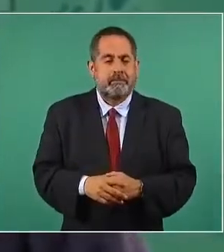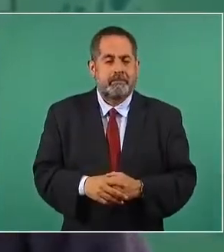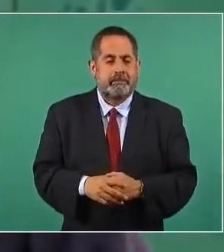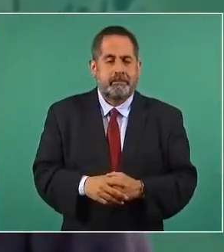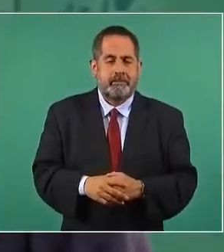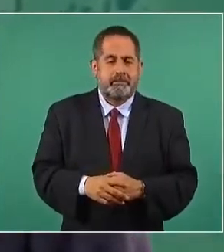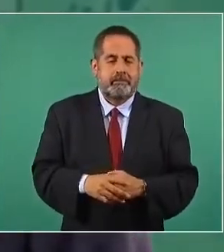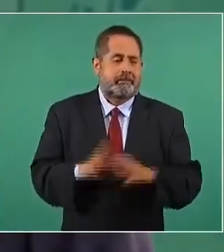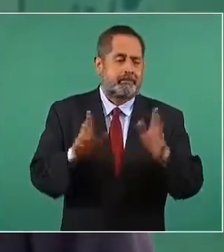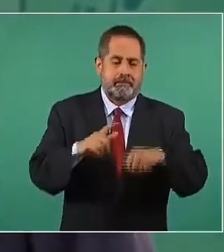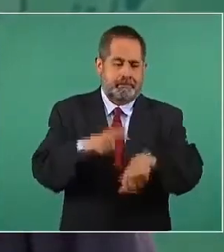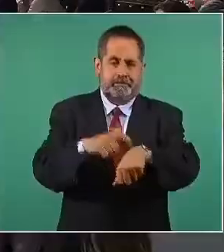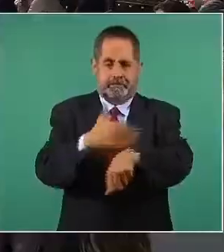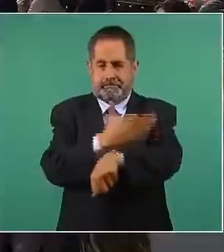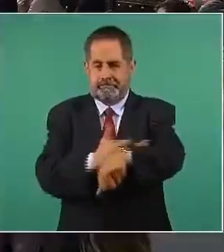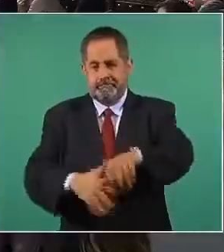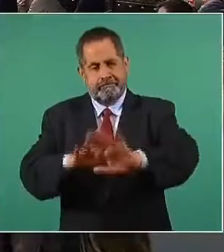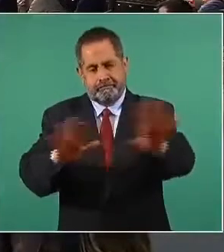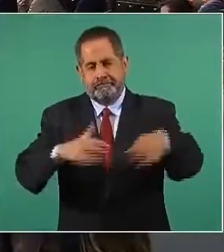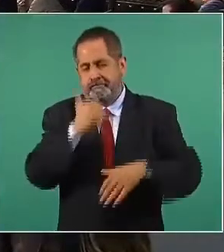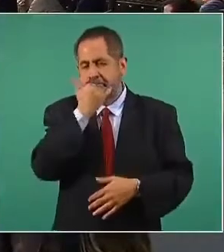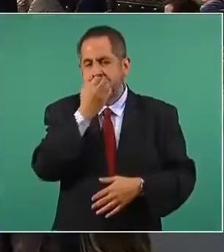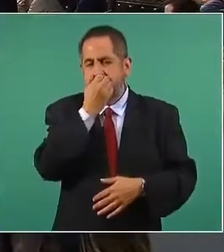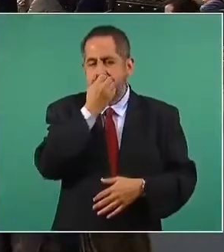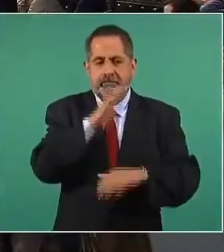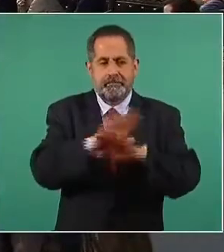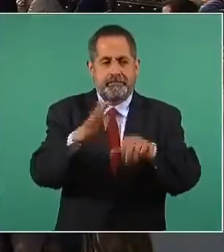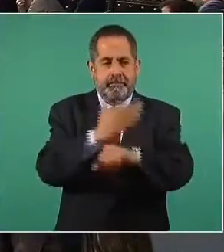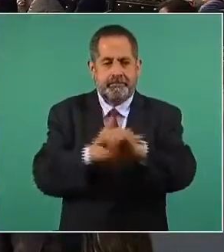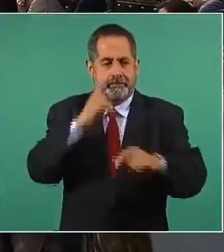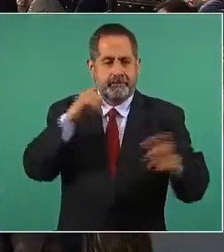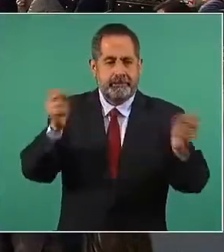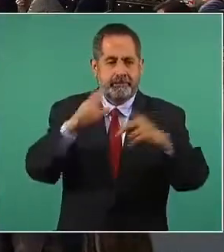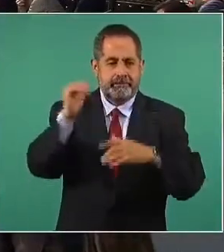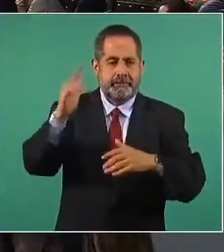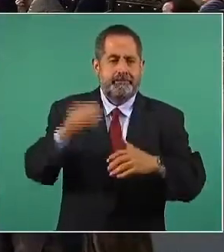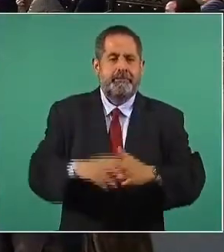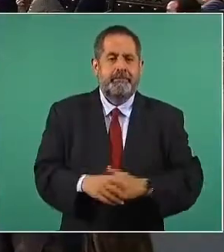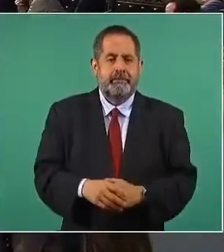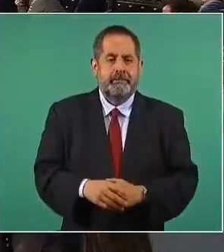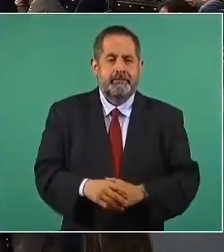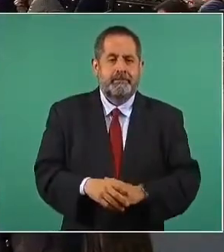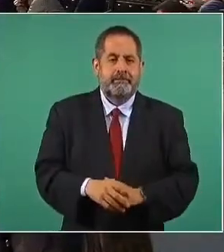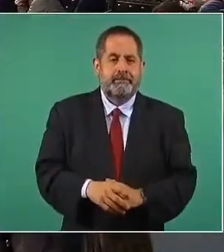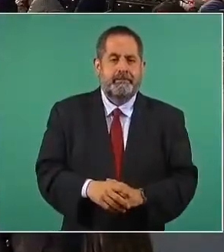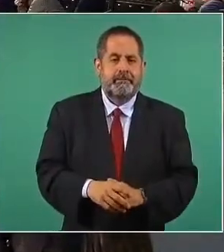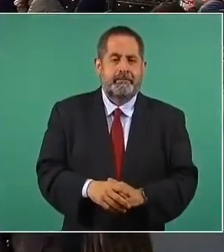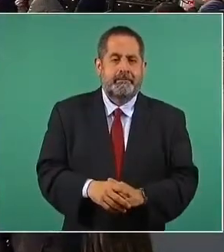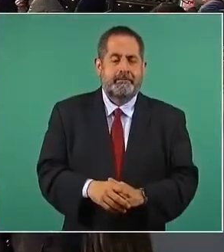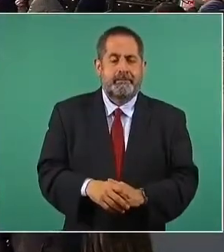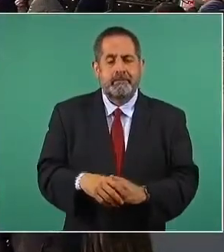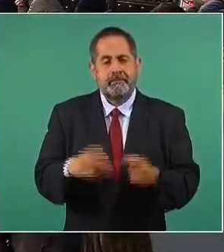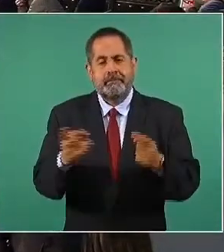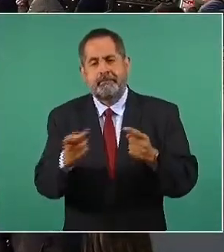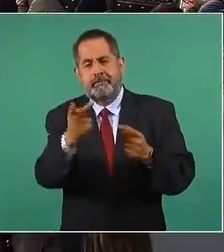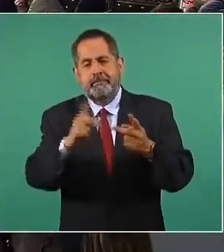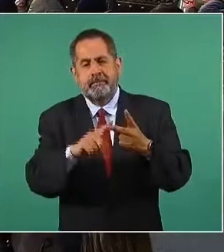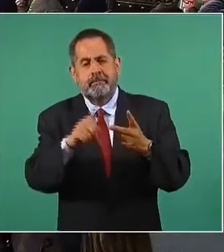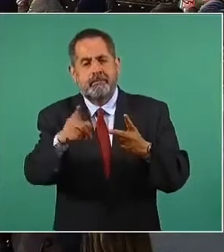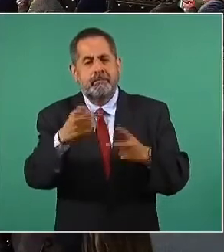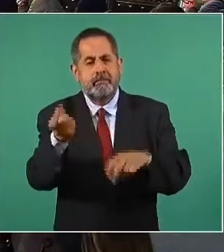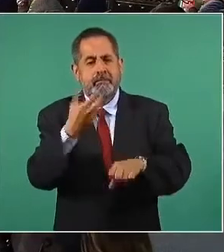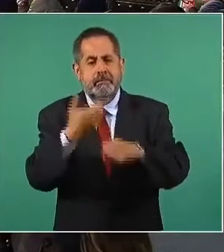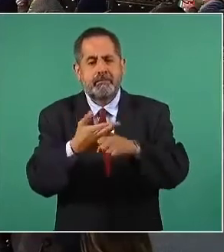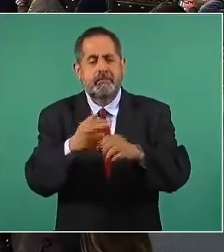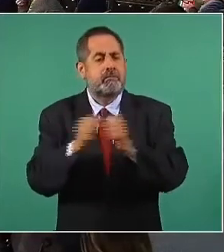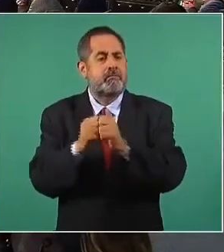Ya es muy tarde, ya es la hora del desayuno. Ya nos vamos. Era la pregunta 2. ¿Usted se reunió con el secretario